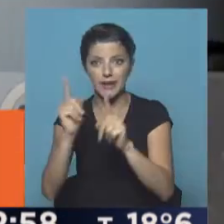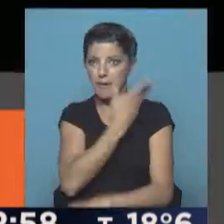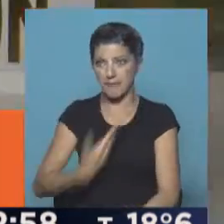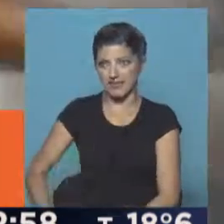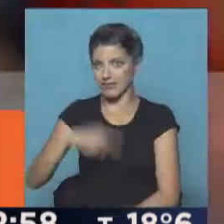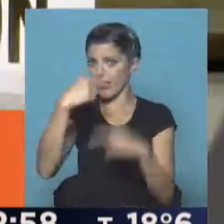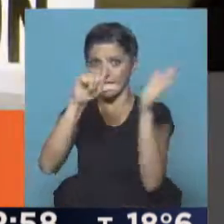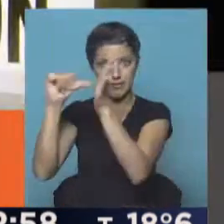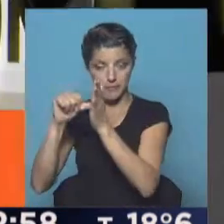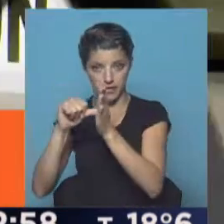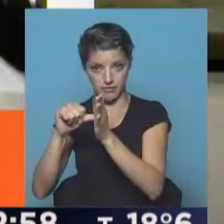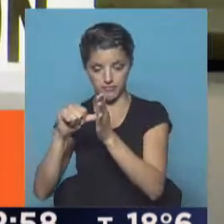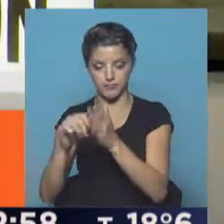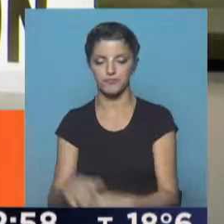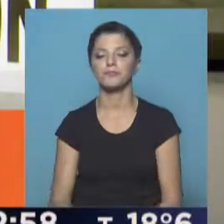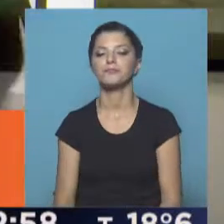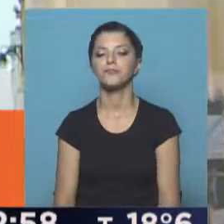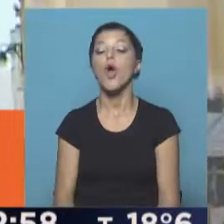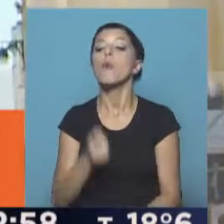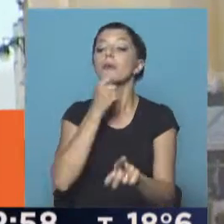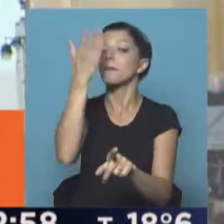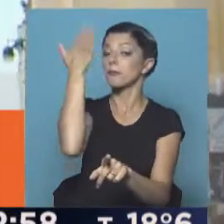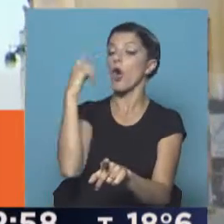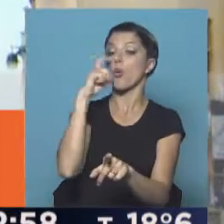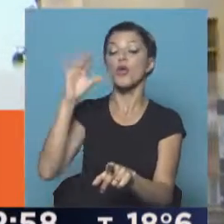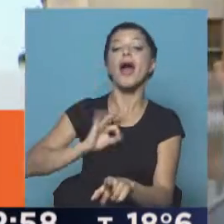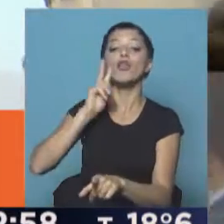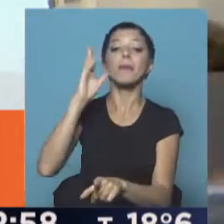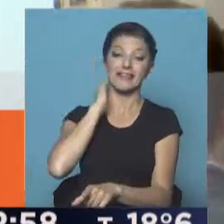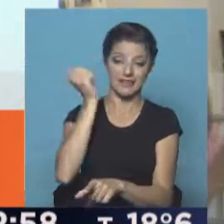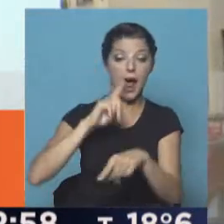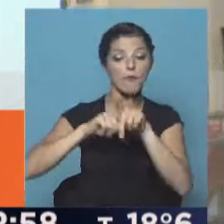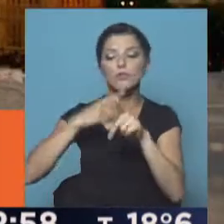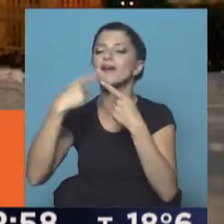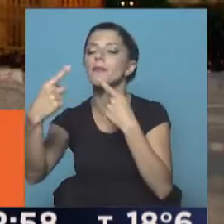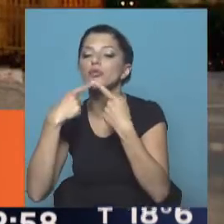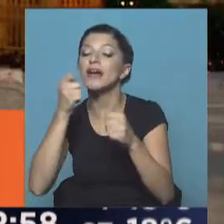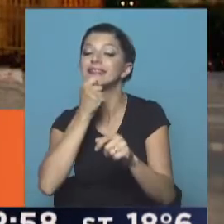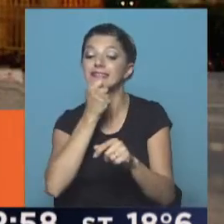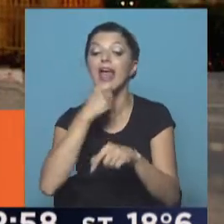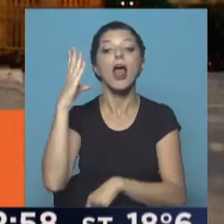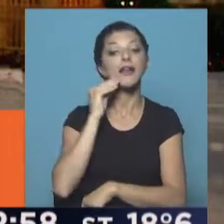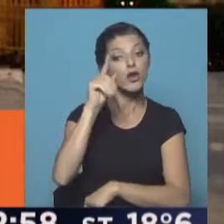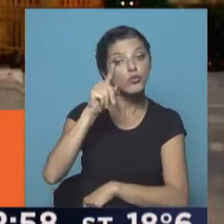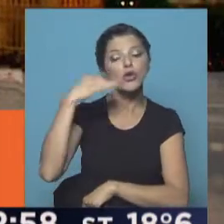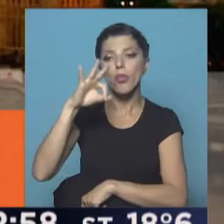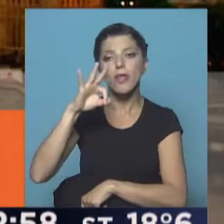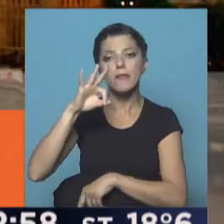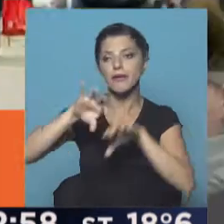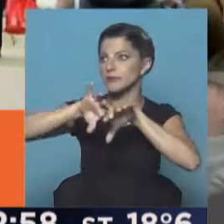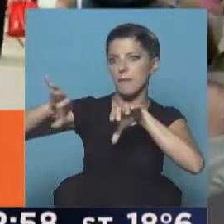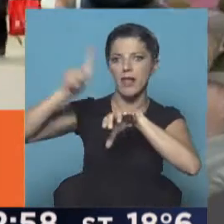políticos. Es lo que ocurrió en junio de 2016 durante el referéndum para determinar si el Reino Unido debía o